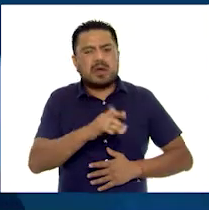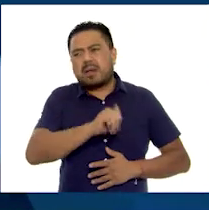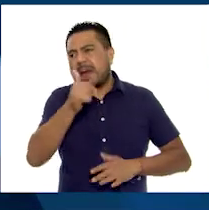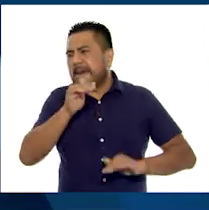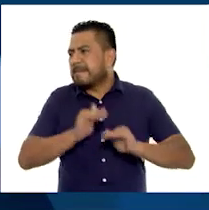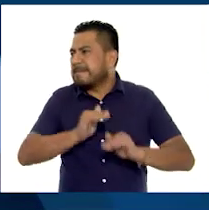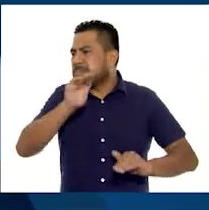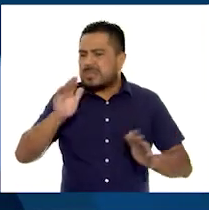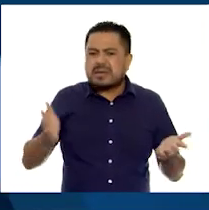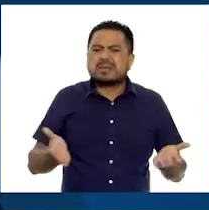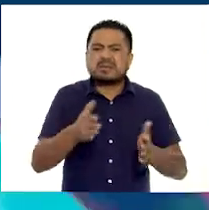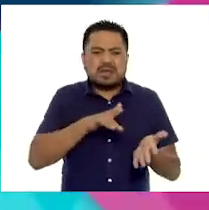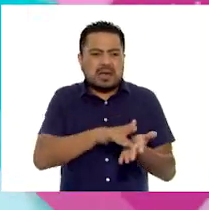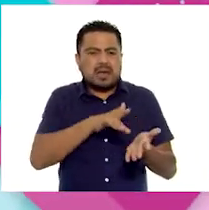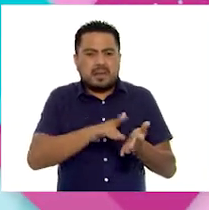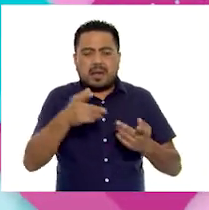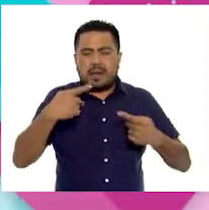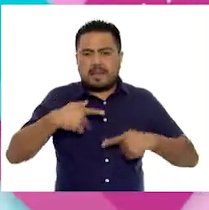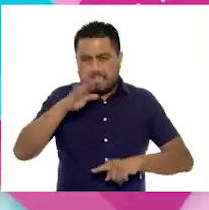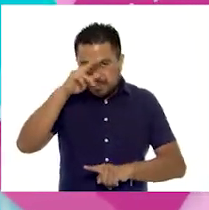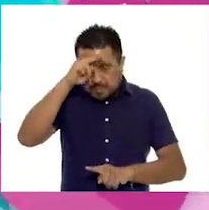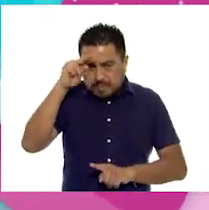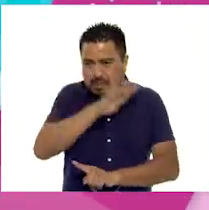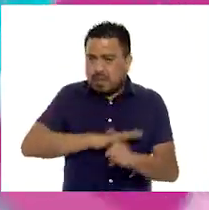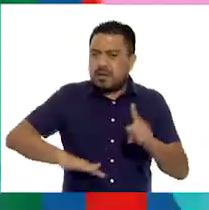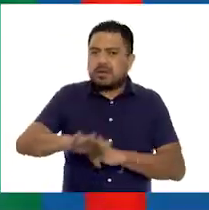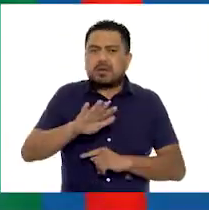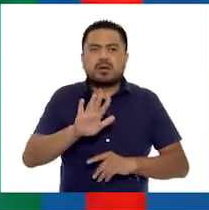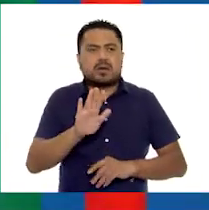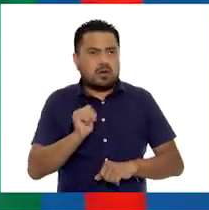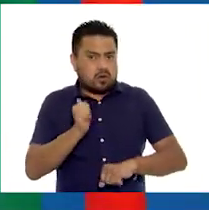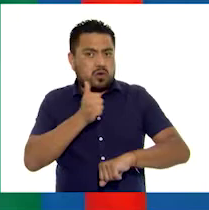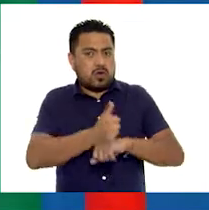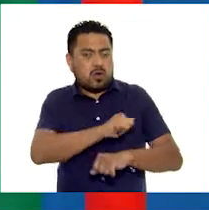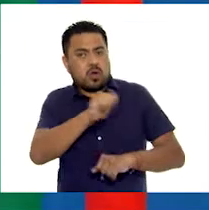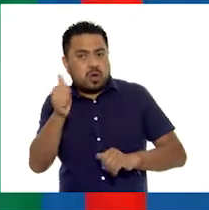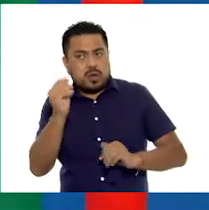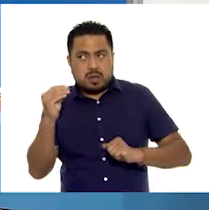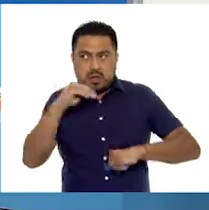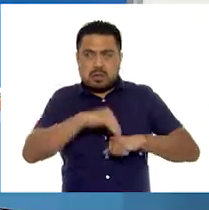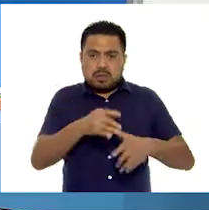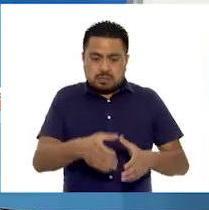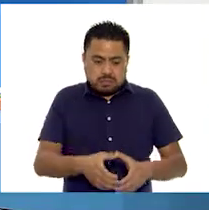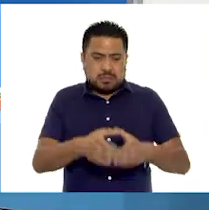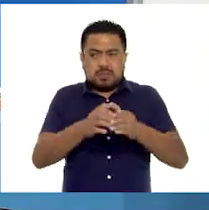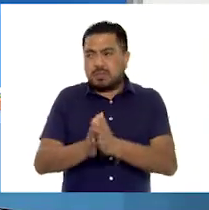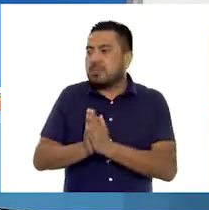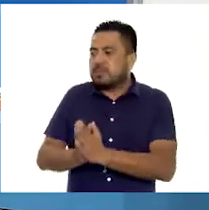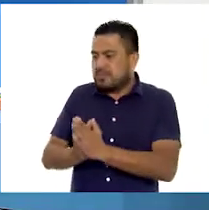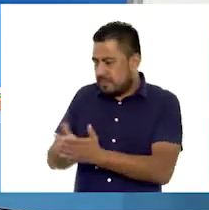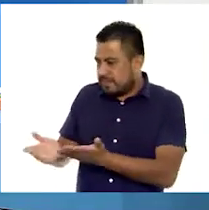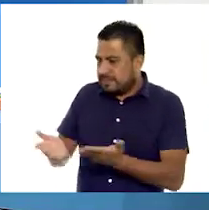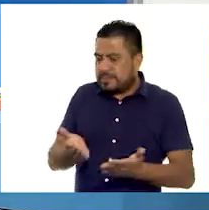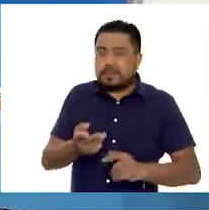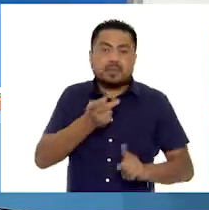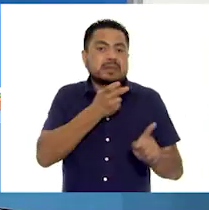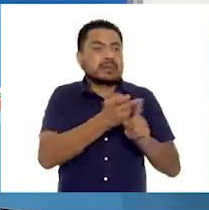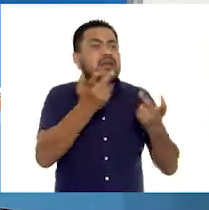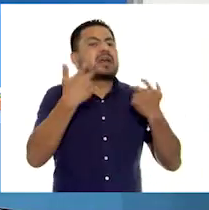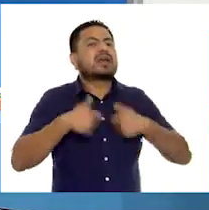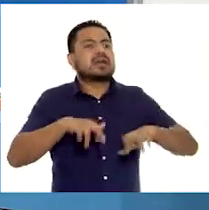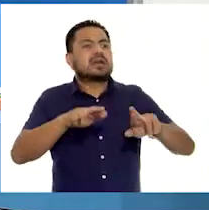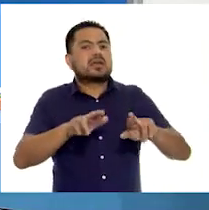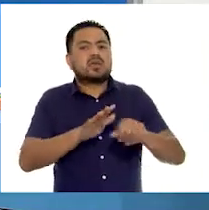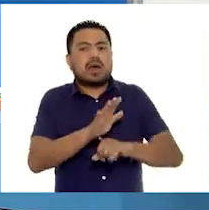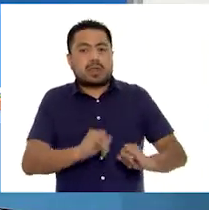que intentaban apoyar a la sociedad mexicana entonces tenemos otra pieza en nuestra torre por favor esta pieza representará a